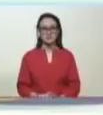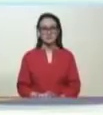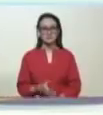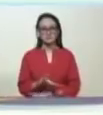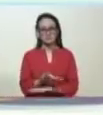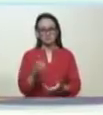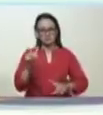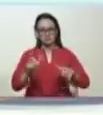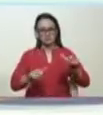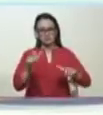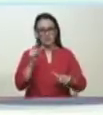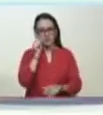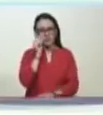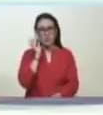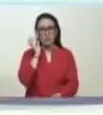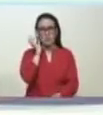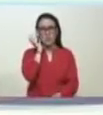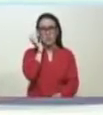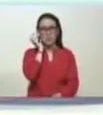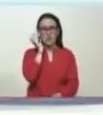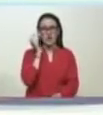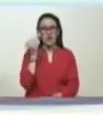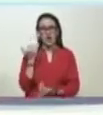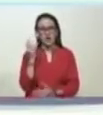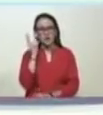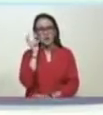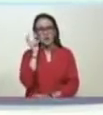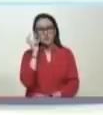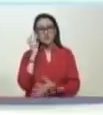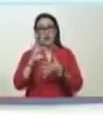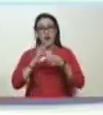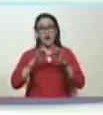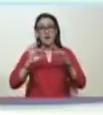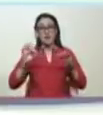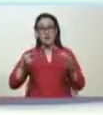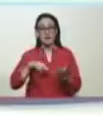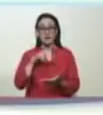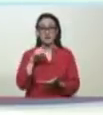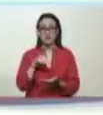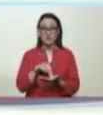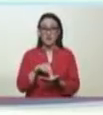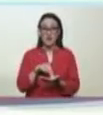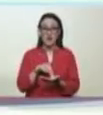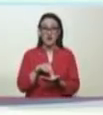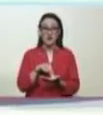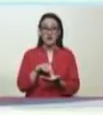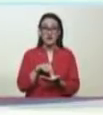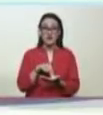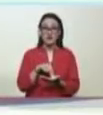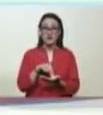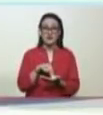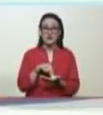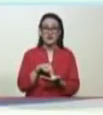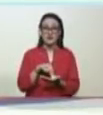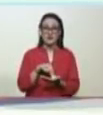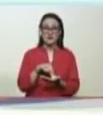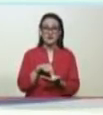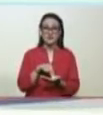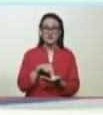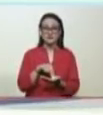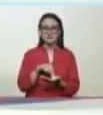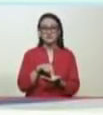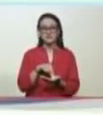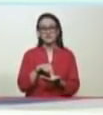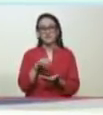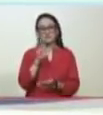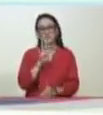queridas compatriotas que nos escuchan en cadena nacional de radio y televisión a lo largo y ancho de nuestra amada